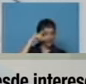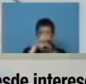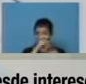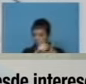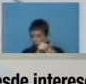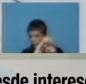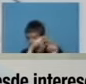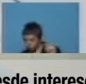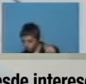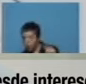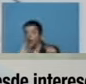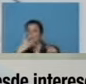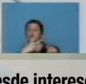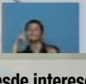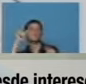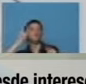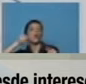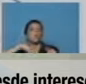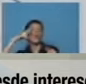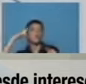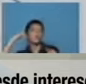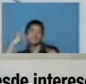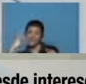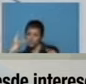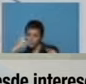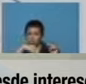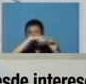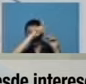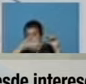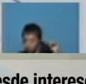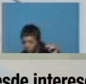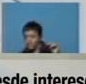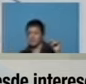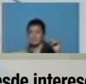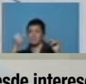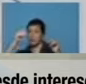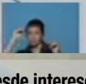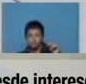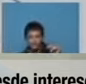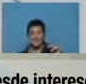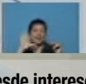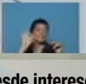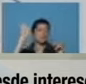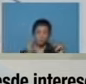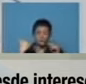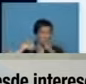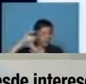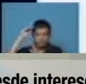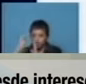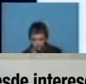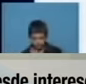en 48,92. Una caída de precio de más del